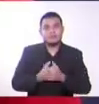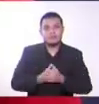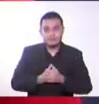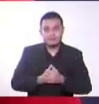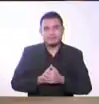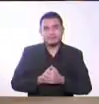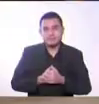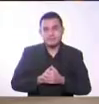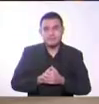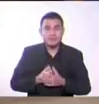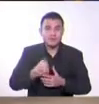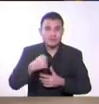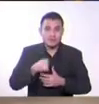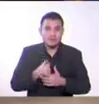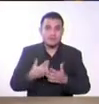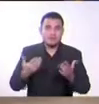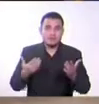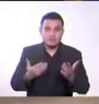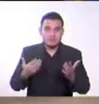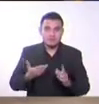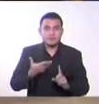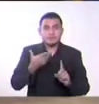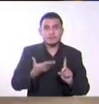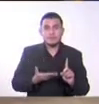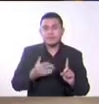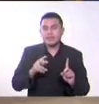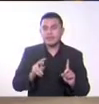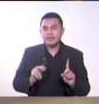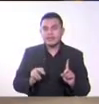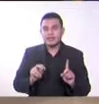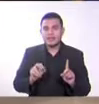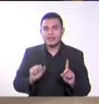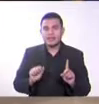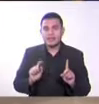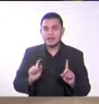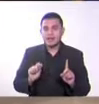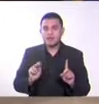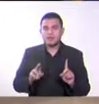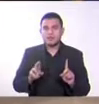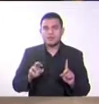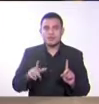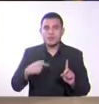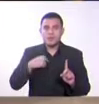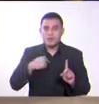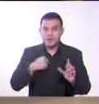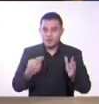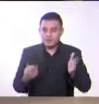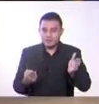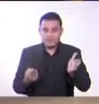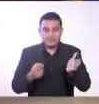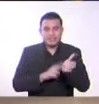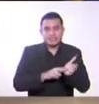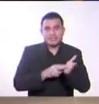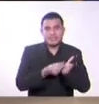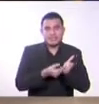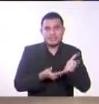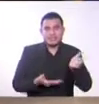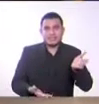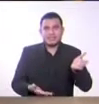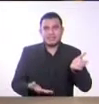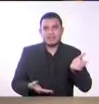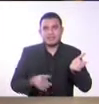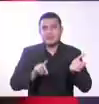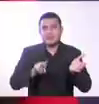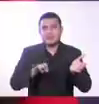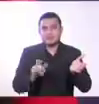cuando yo hago eso, lo estoy haciendo como una persona natural, como inscrita en el registro. Okay. Ahora bien, ¿quién es una persona